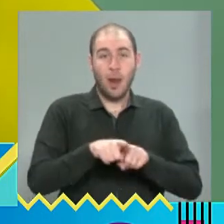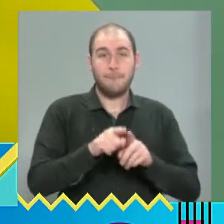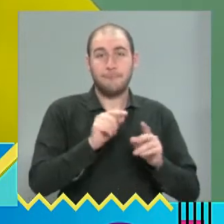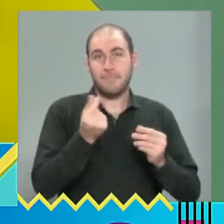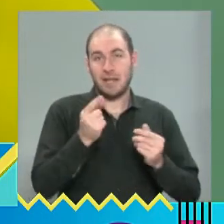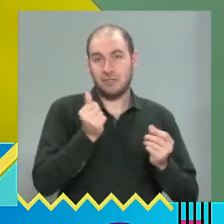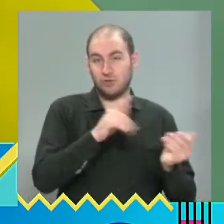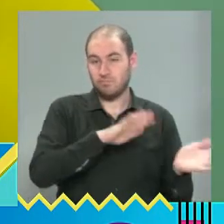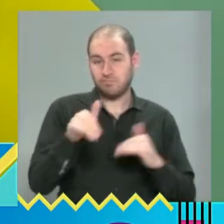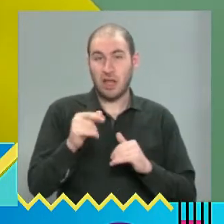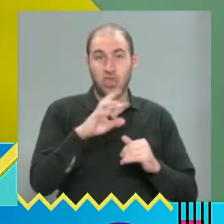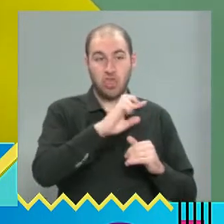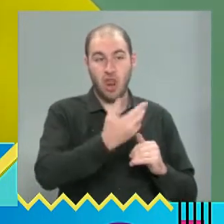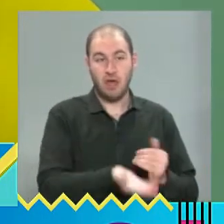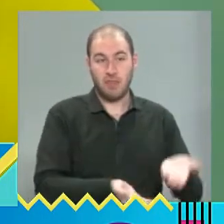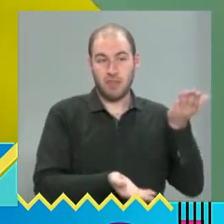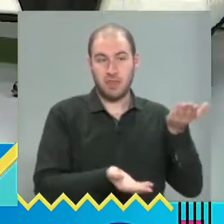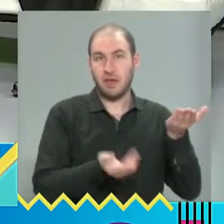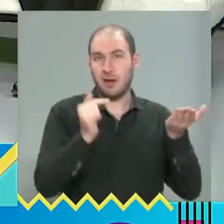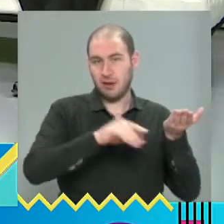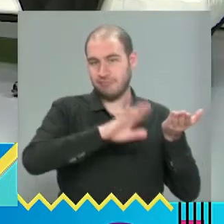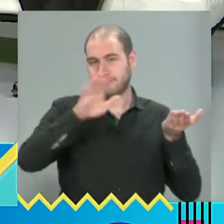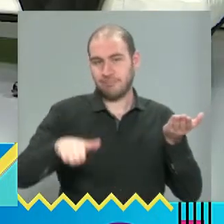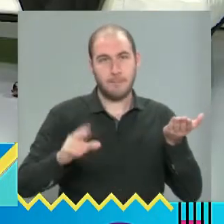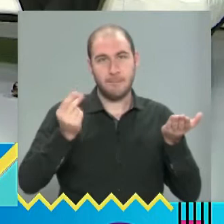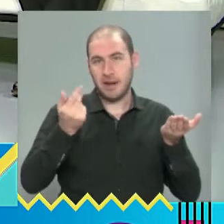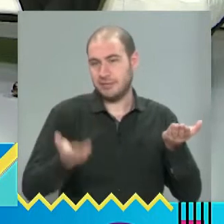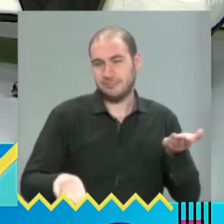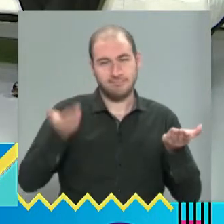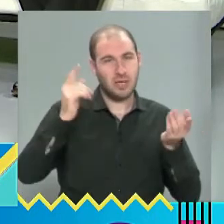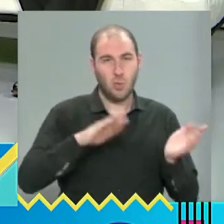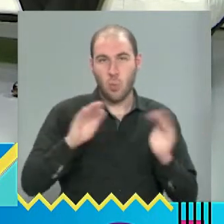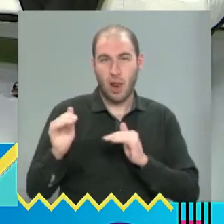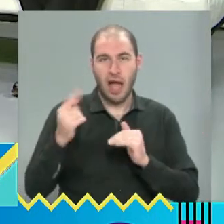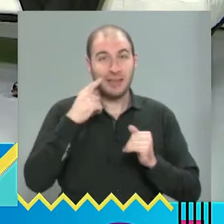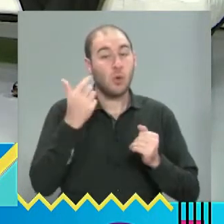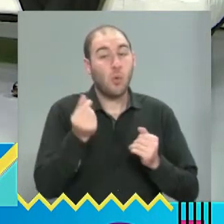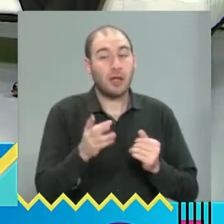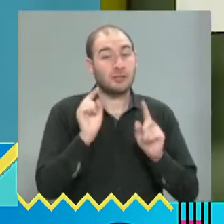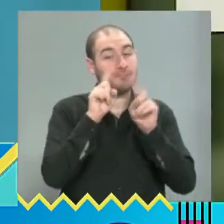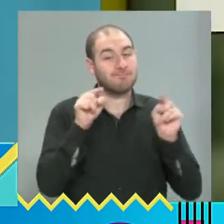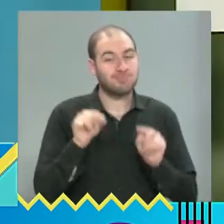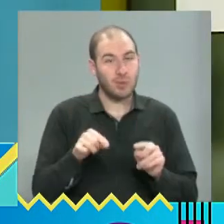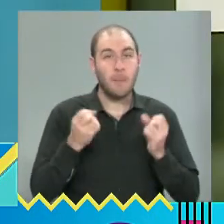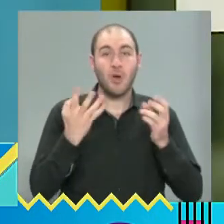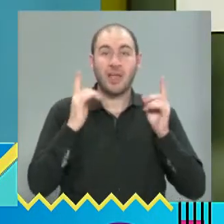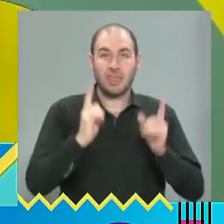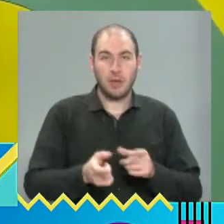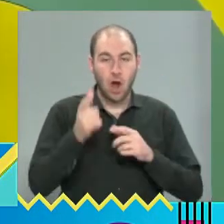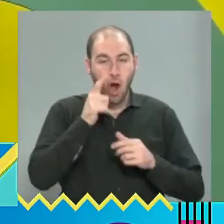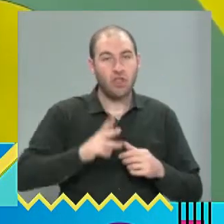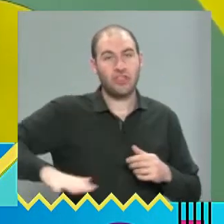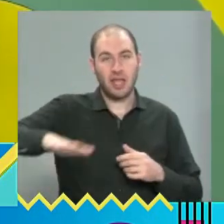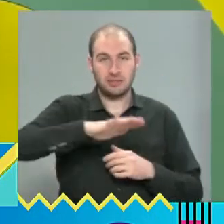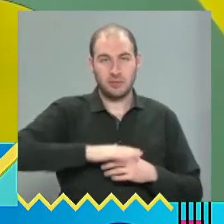y necesariamente cada vez que sube el dólar, hay un traslado a precio. Lo que es muy difícil saber es cuánto. ¿Cuánto? Porque también hay un